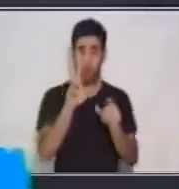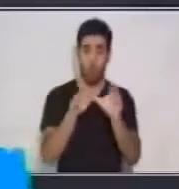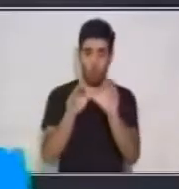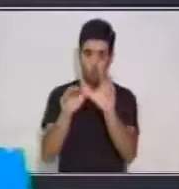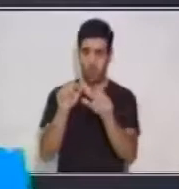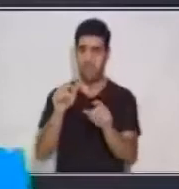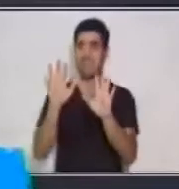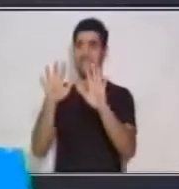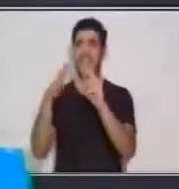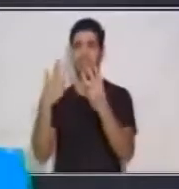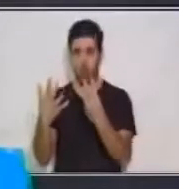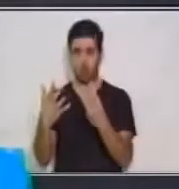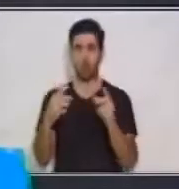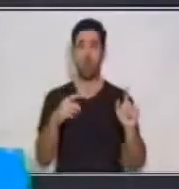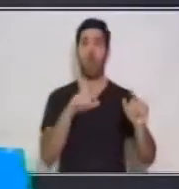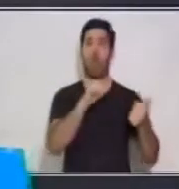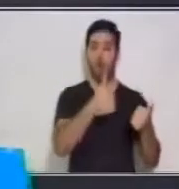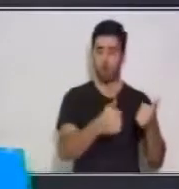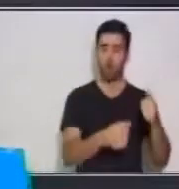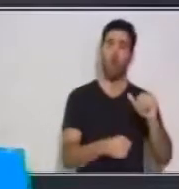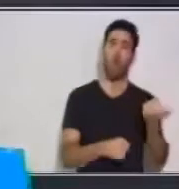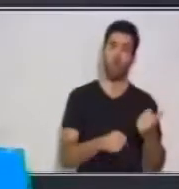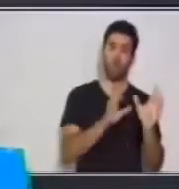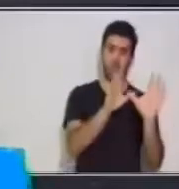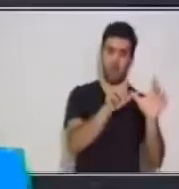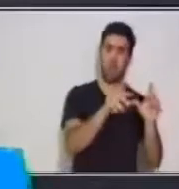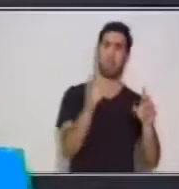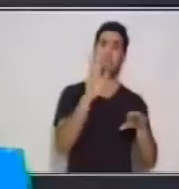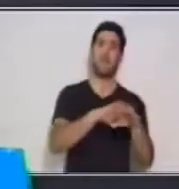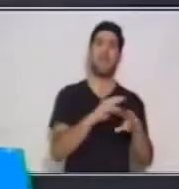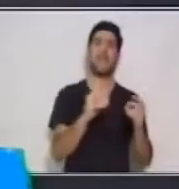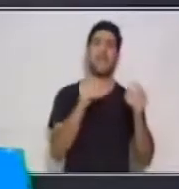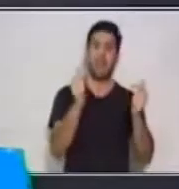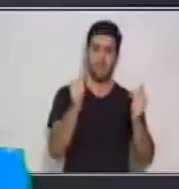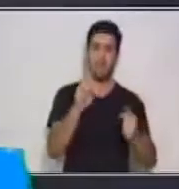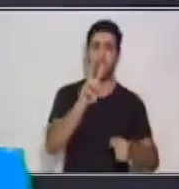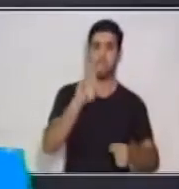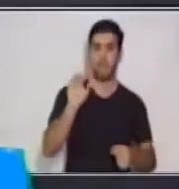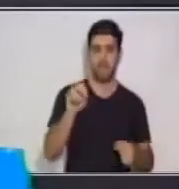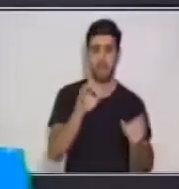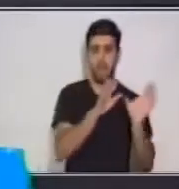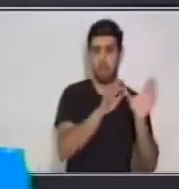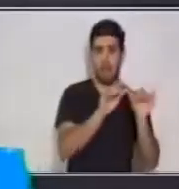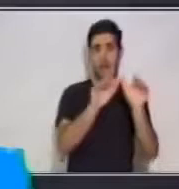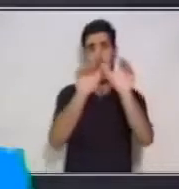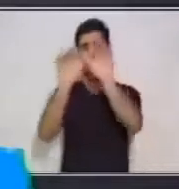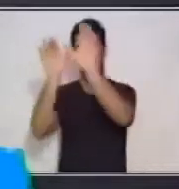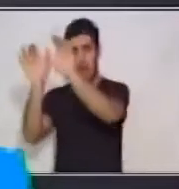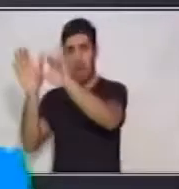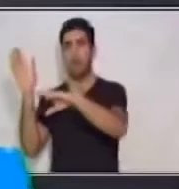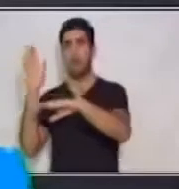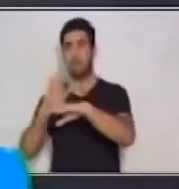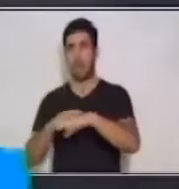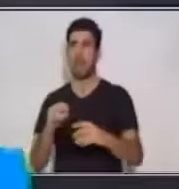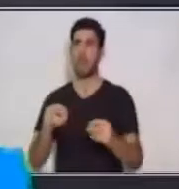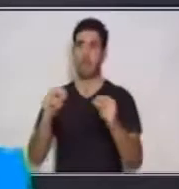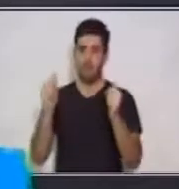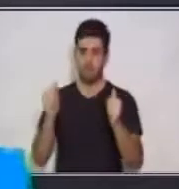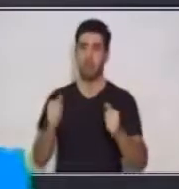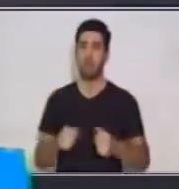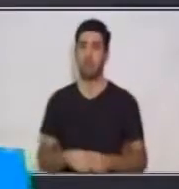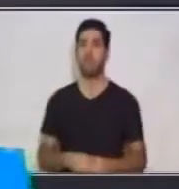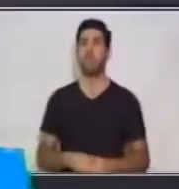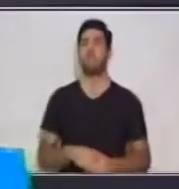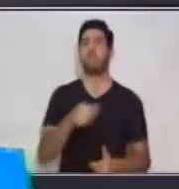por segundo y la otra vuela a 20 metros por segundo. ¿Qué distancia los separa después de 30 segundos de